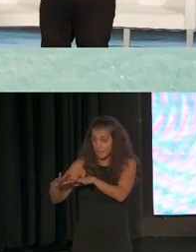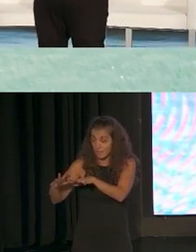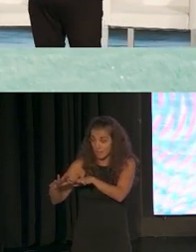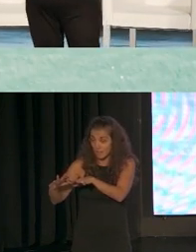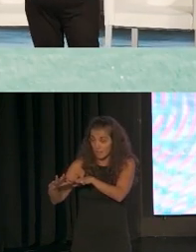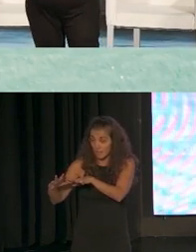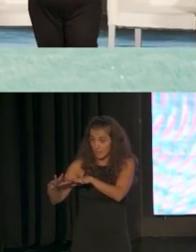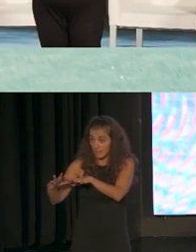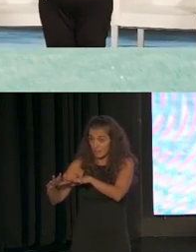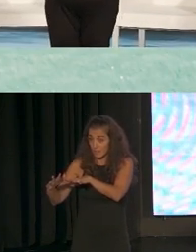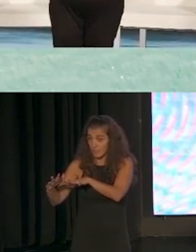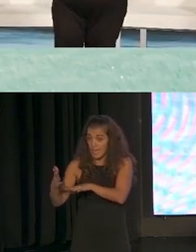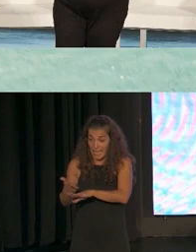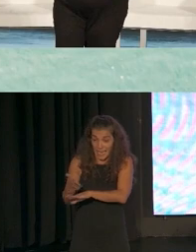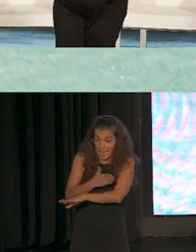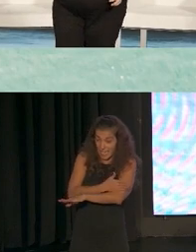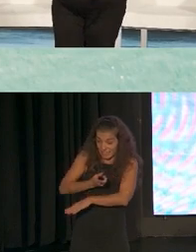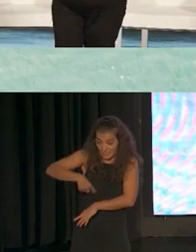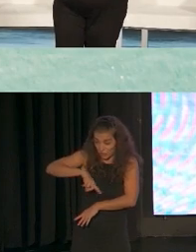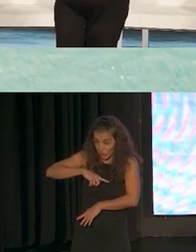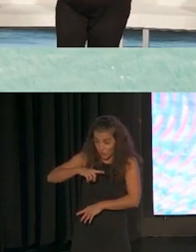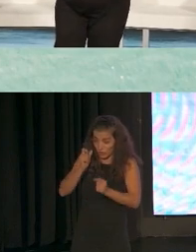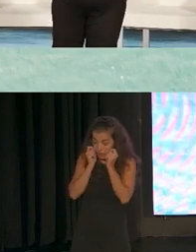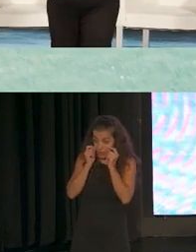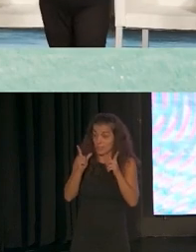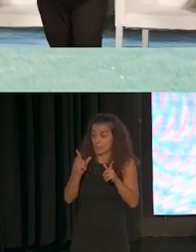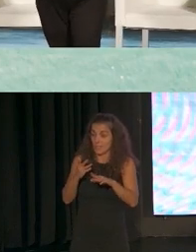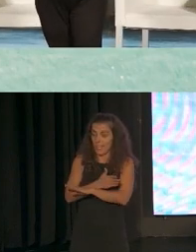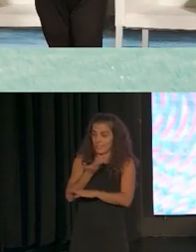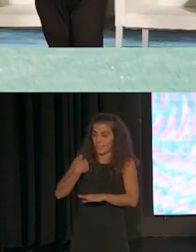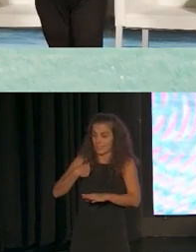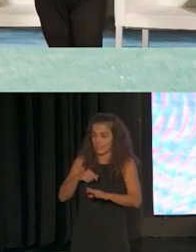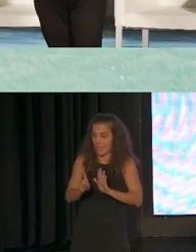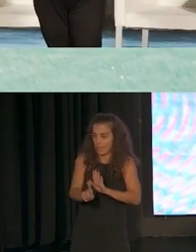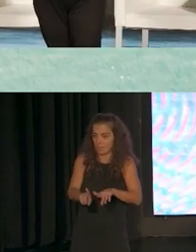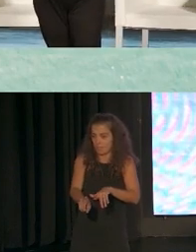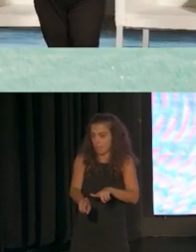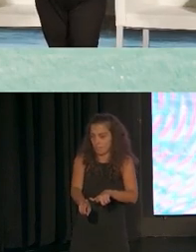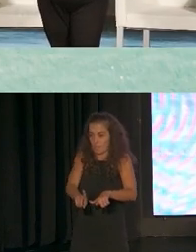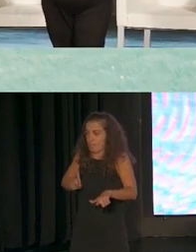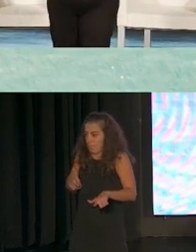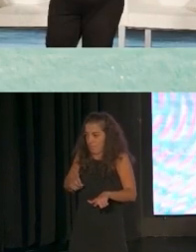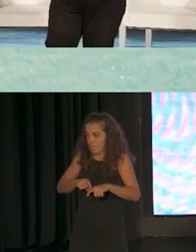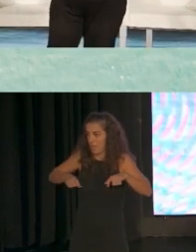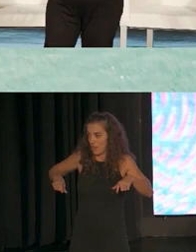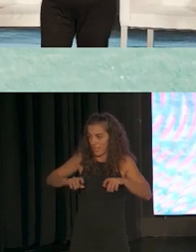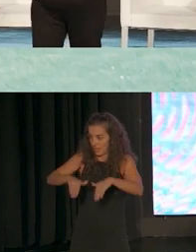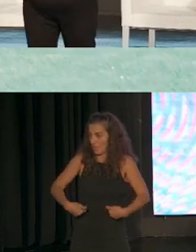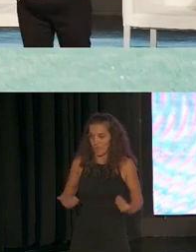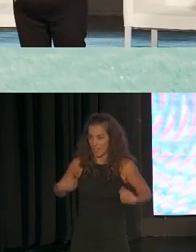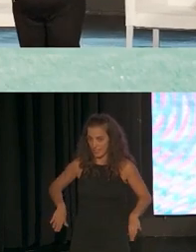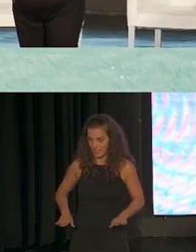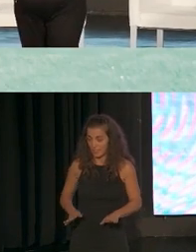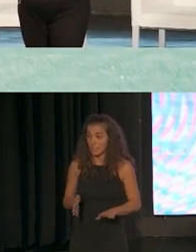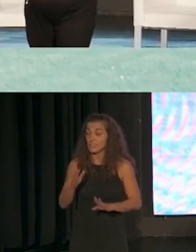cebra antes de que nos demos cuenta nuestro cuerpo ha retrocedido y ha vuelto a la cera A lo